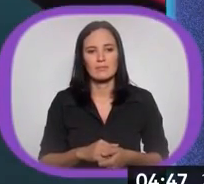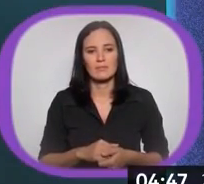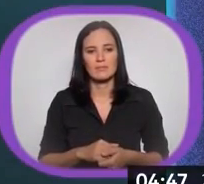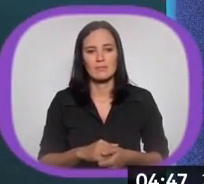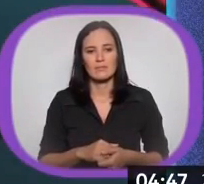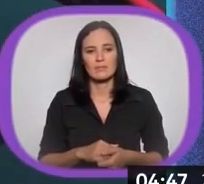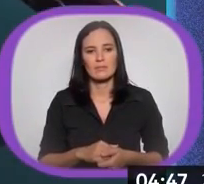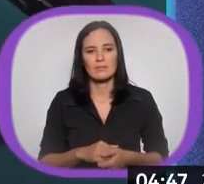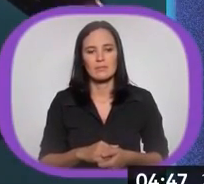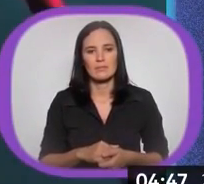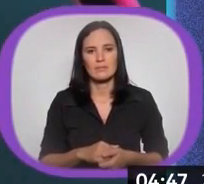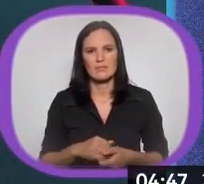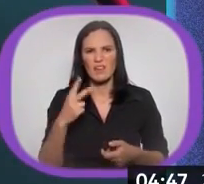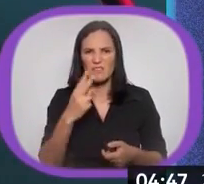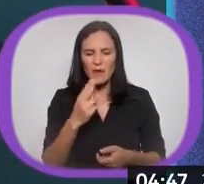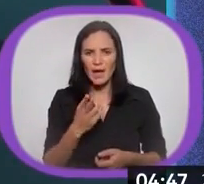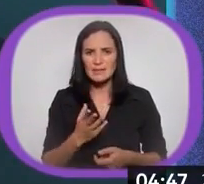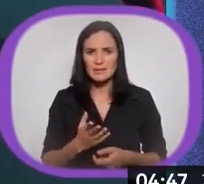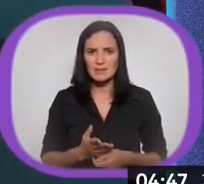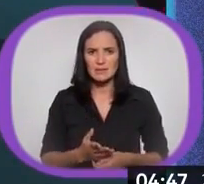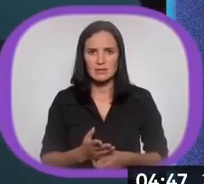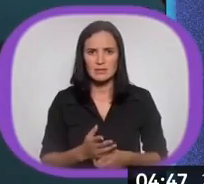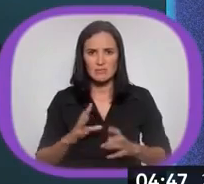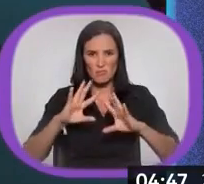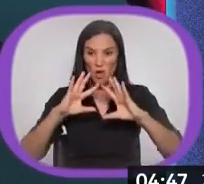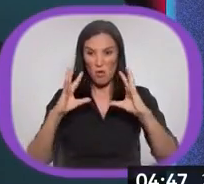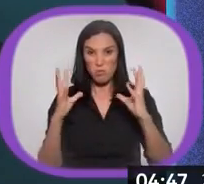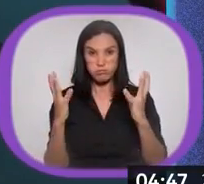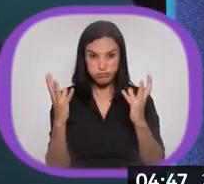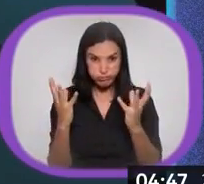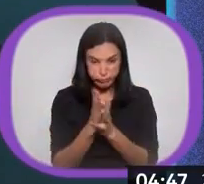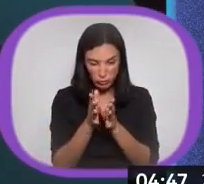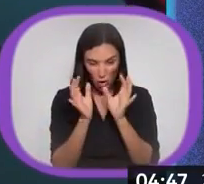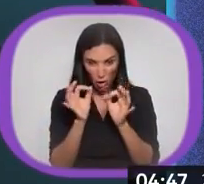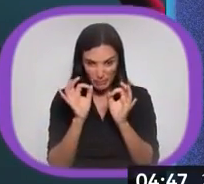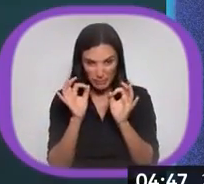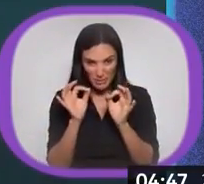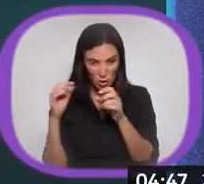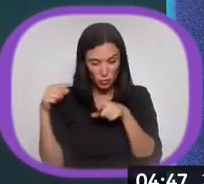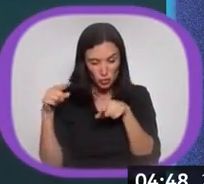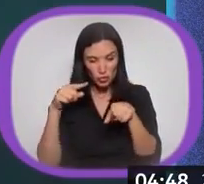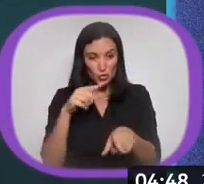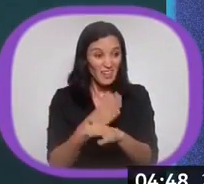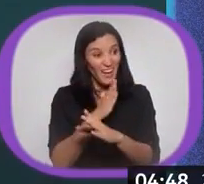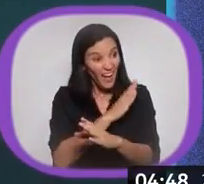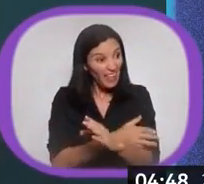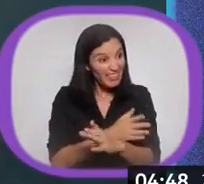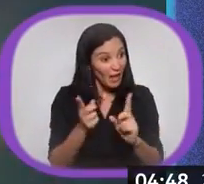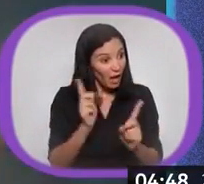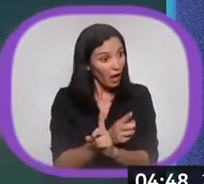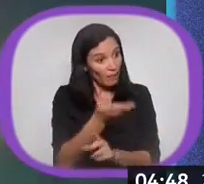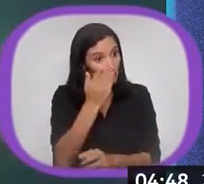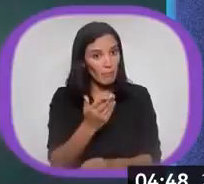¡Nos da mucho gusto, Pulgoso! ¿Y ahora qué tal si cambias antes de que todo el planeta nos persiga? ¡Hago fiestas!